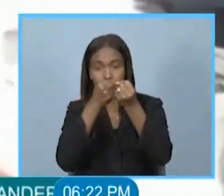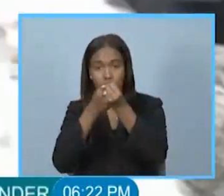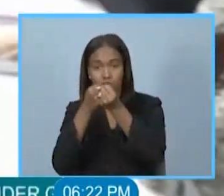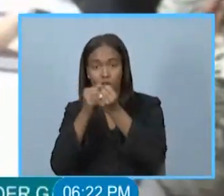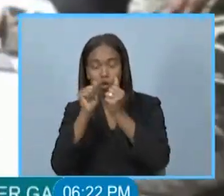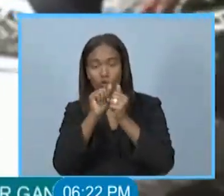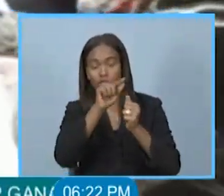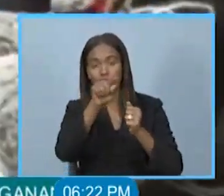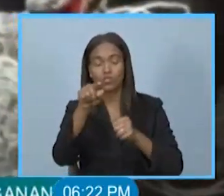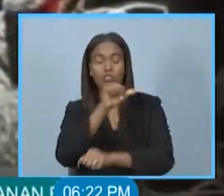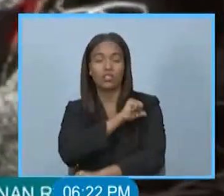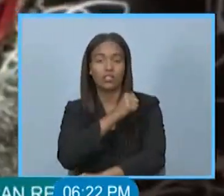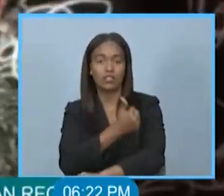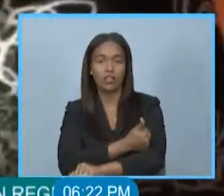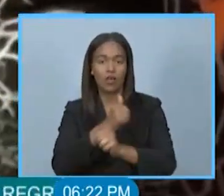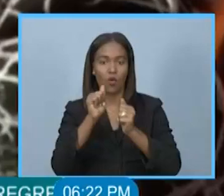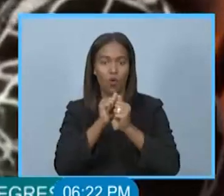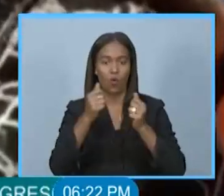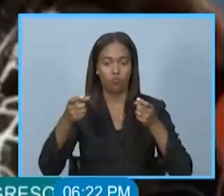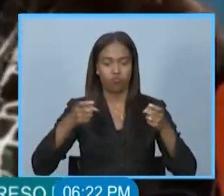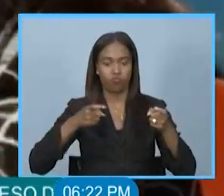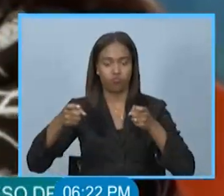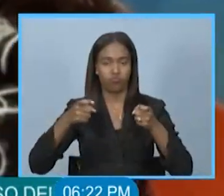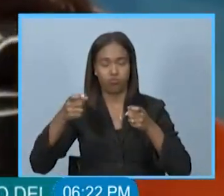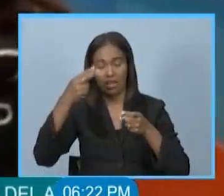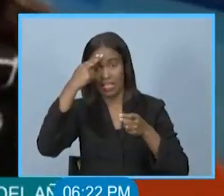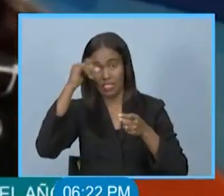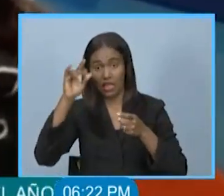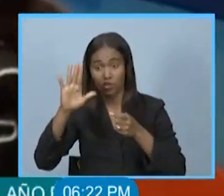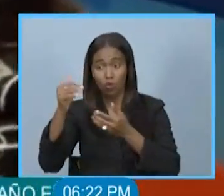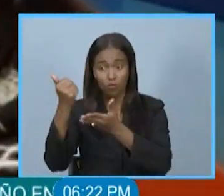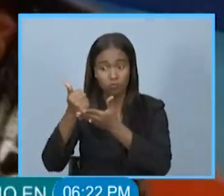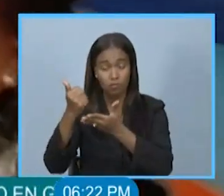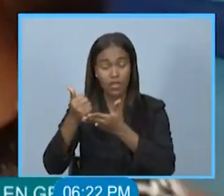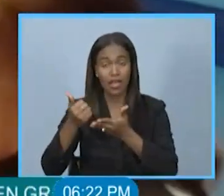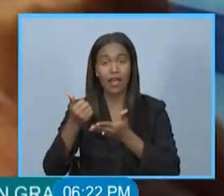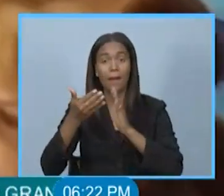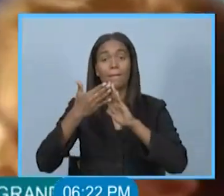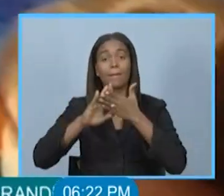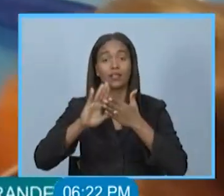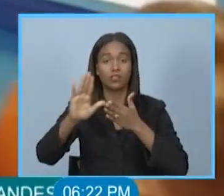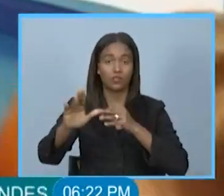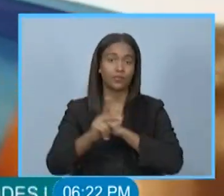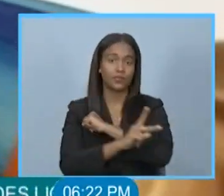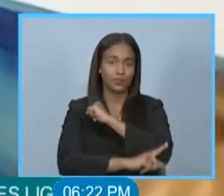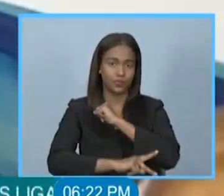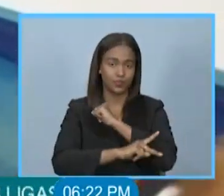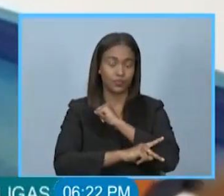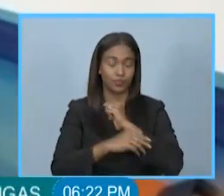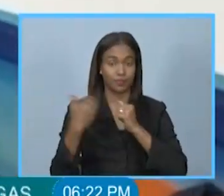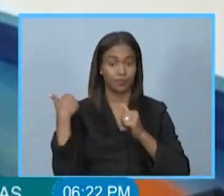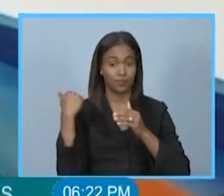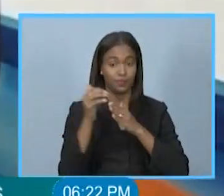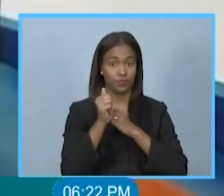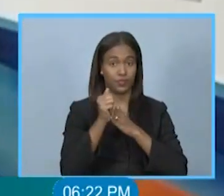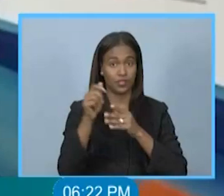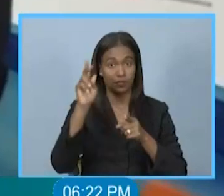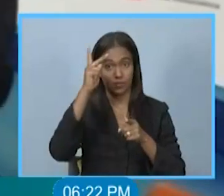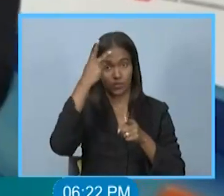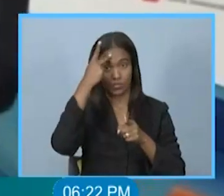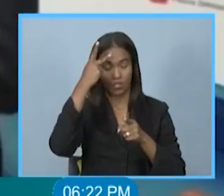con las autoridades y el liderazgo haitiano en la necesaria pacificación de ese país el dirigente político